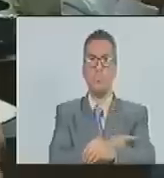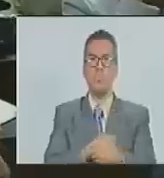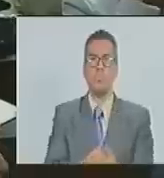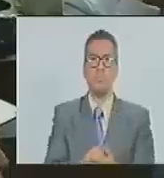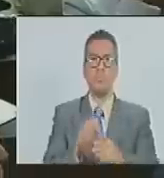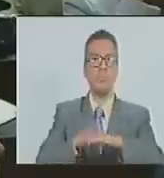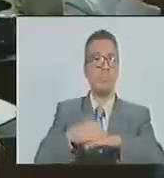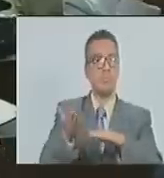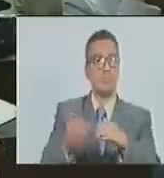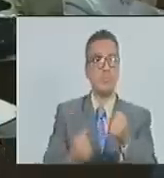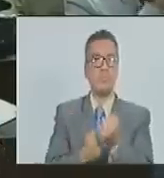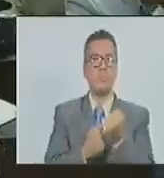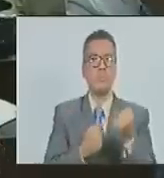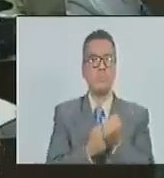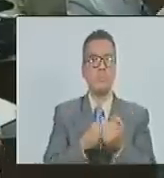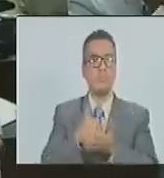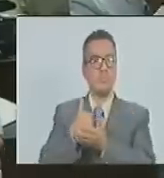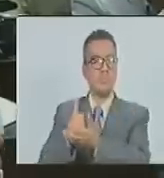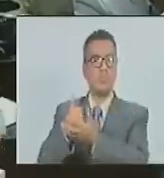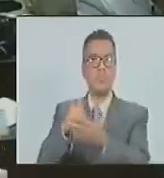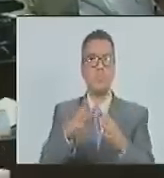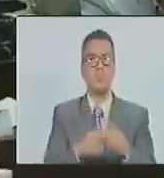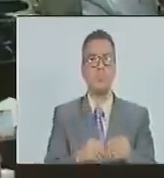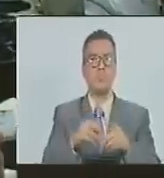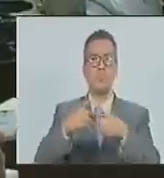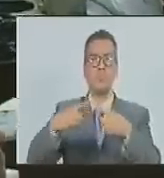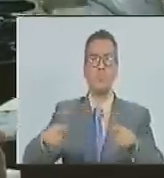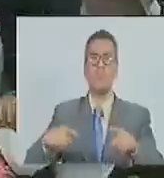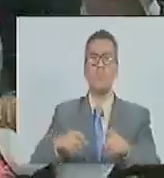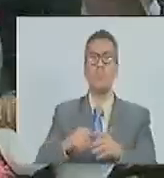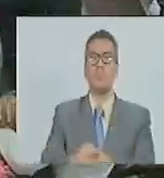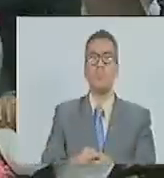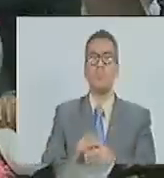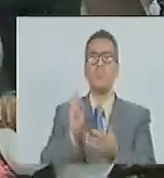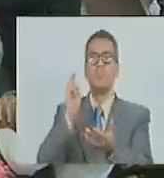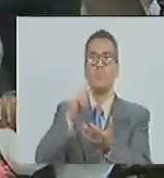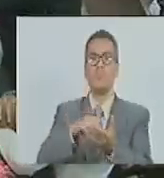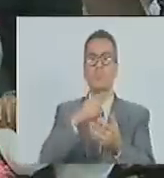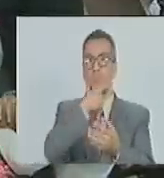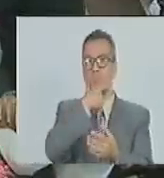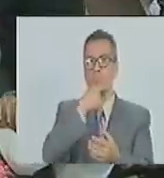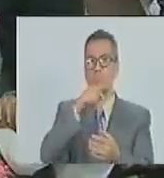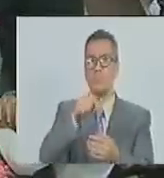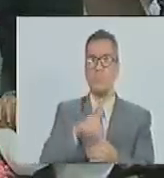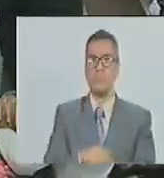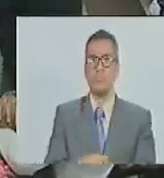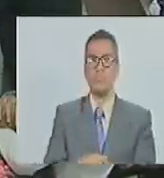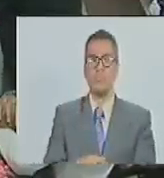pero que apoya y aporta la democracia y facilita